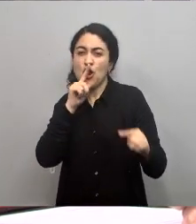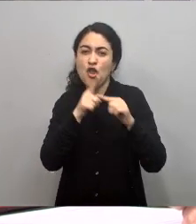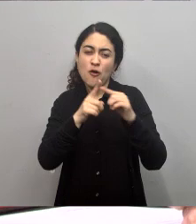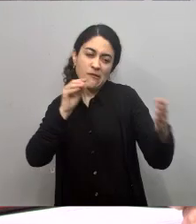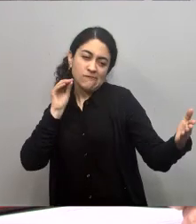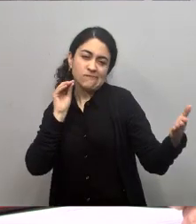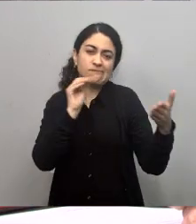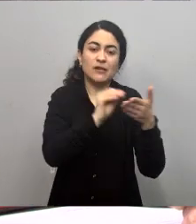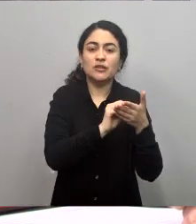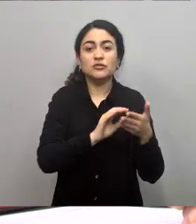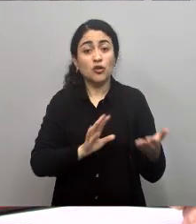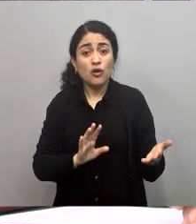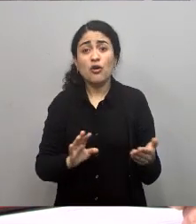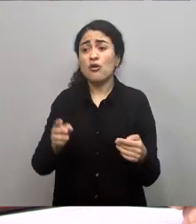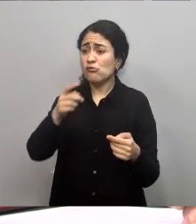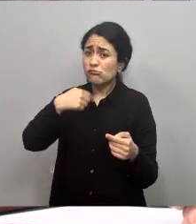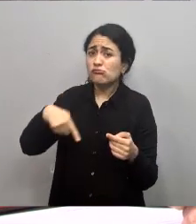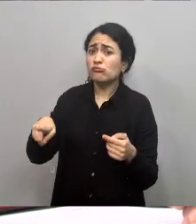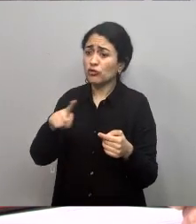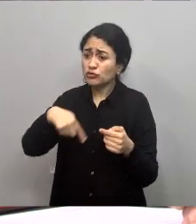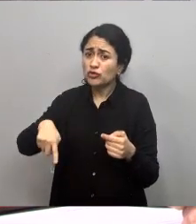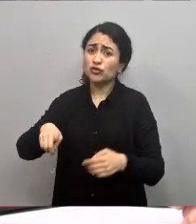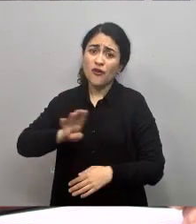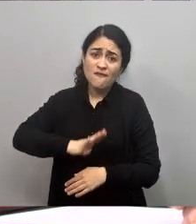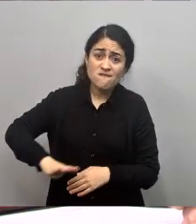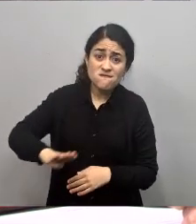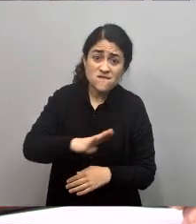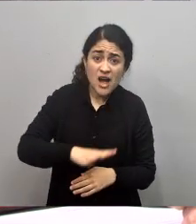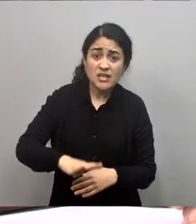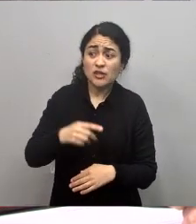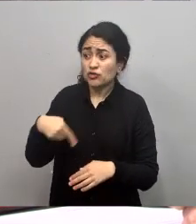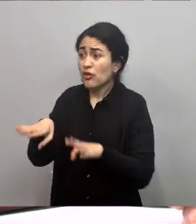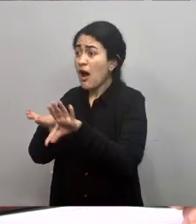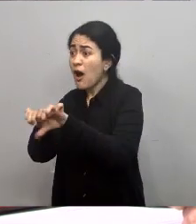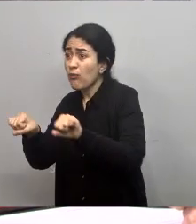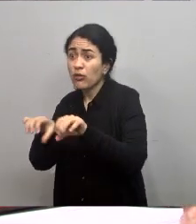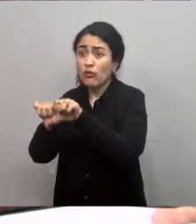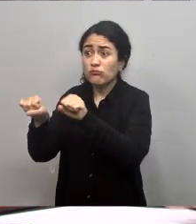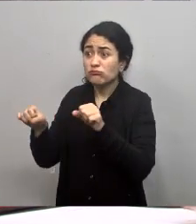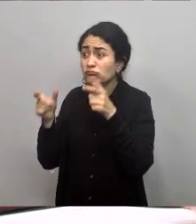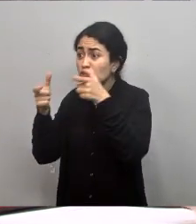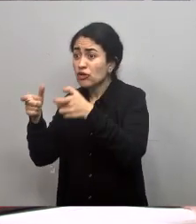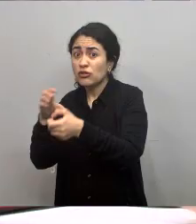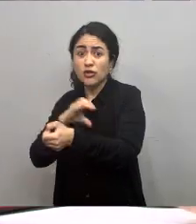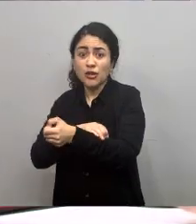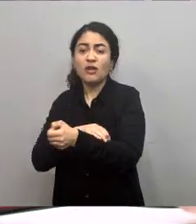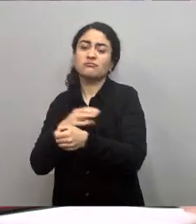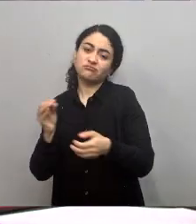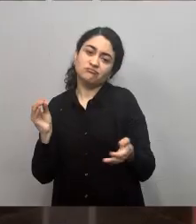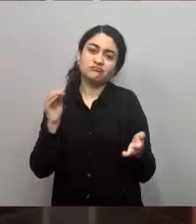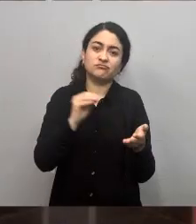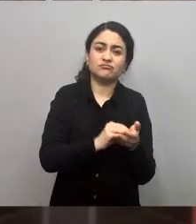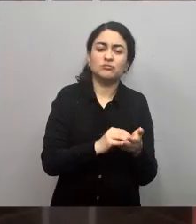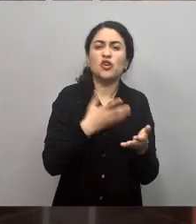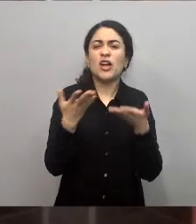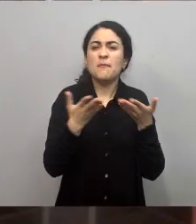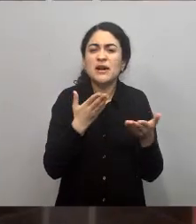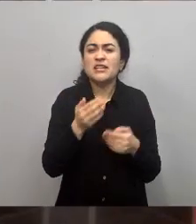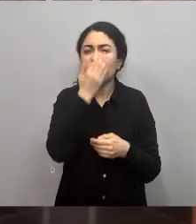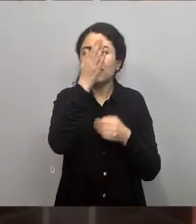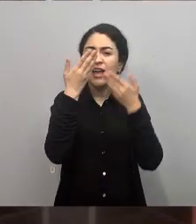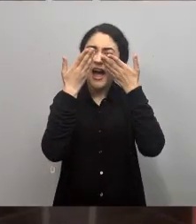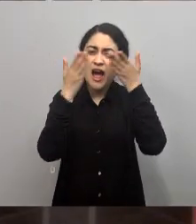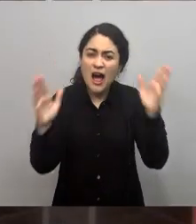nombre, sino que era la idea que nacía de las bases de nuestros conglomerados. ¿Y qué pasa con las otras bancadas? Reitero, Frente Amplio,